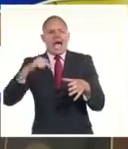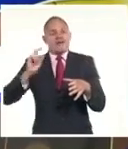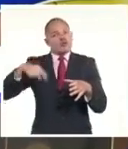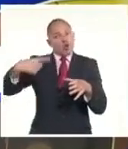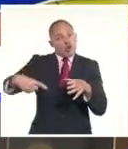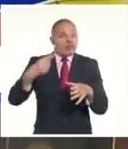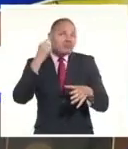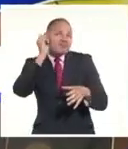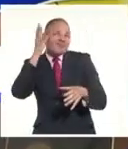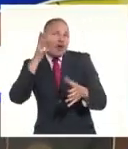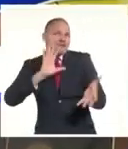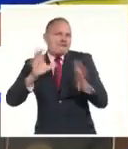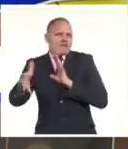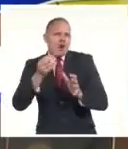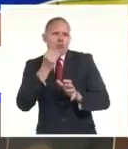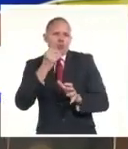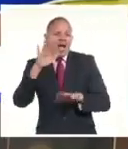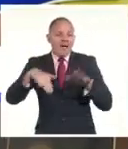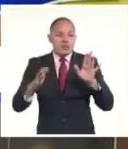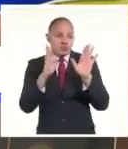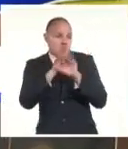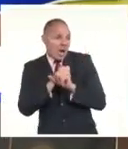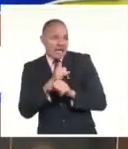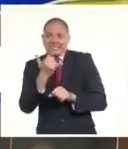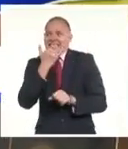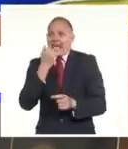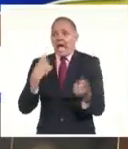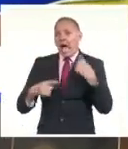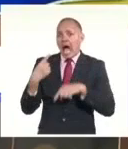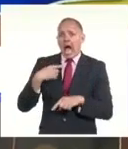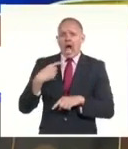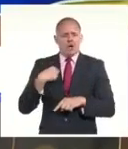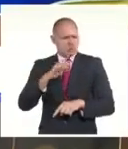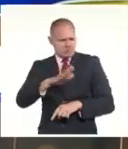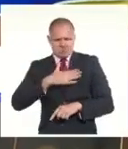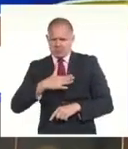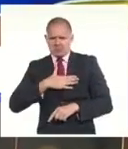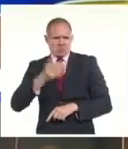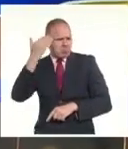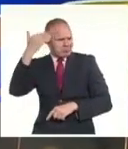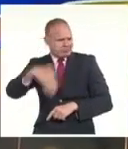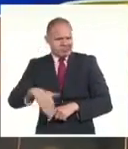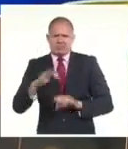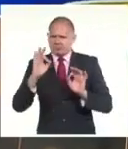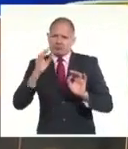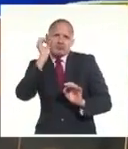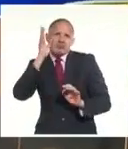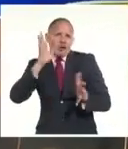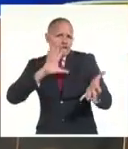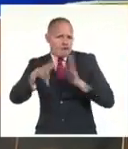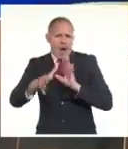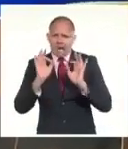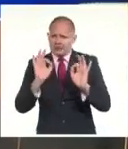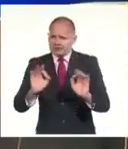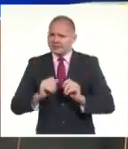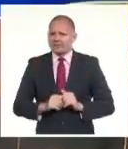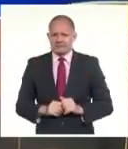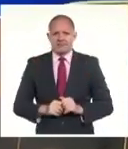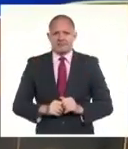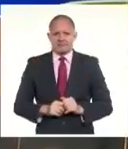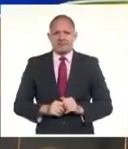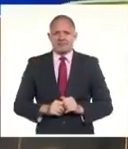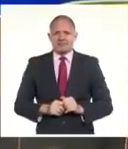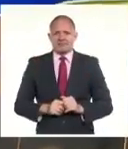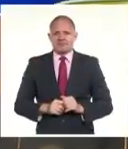días y sobreponerse a las dificultades tecnológicas, a diferentes carencias a las que nos enfrentamos en el día a día